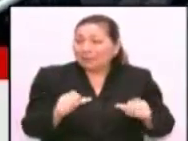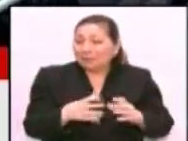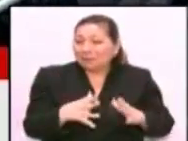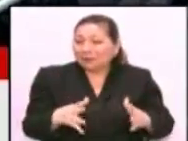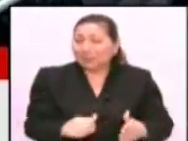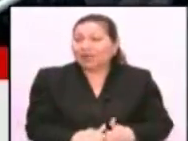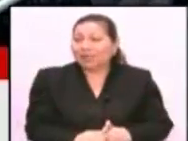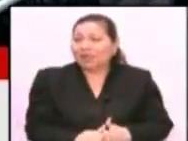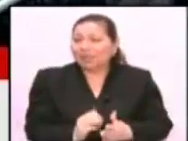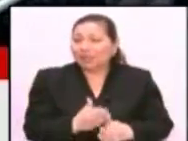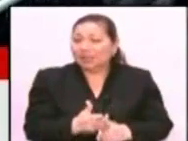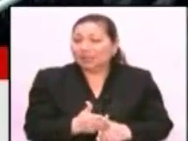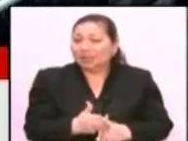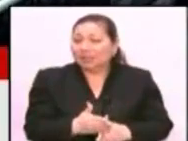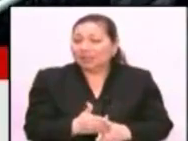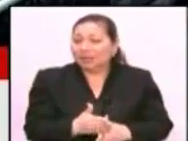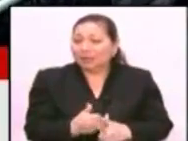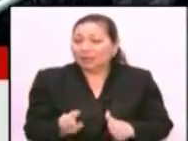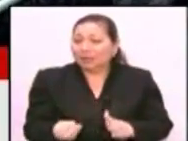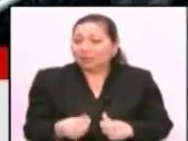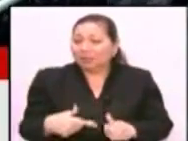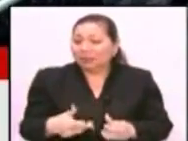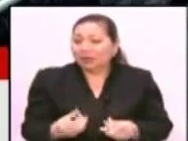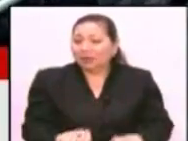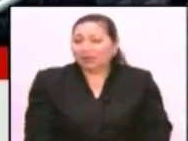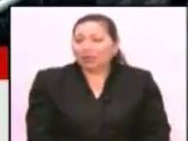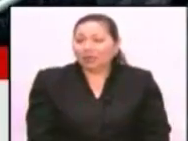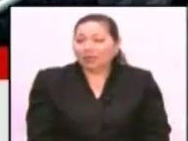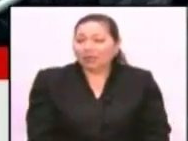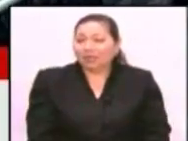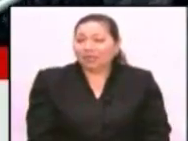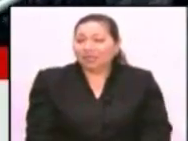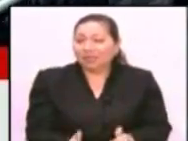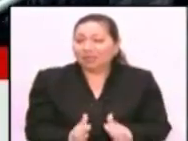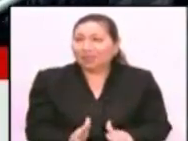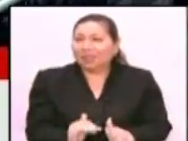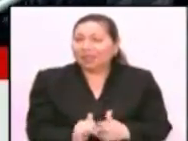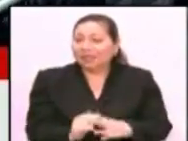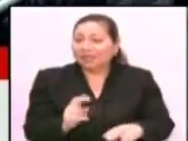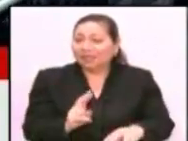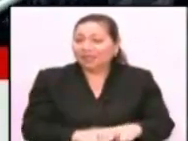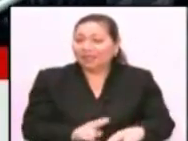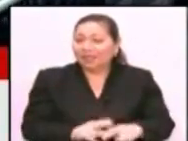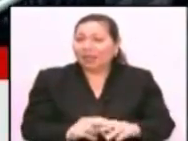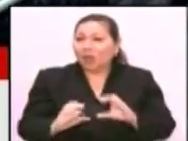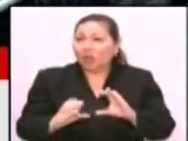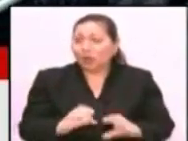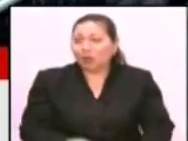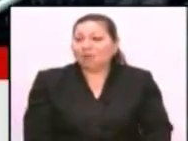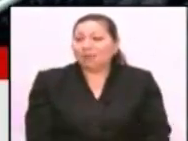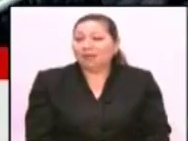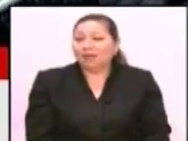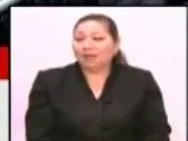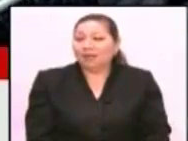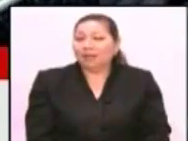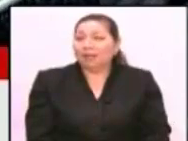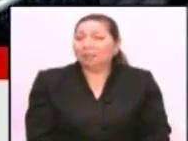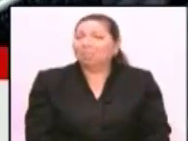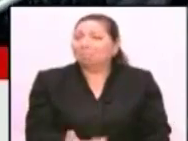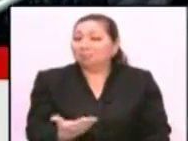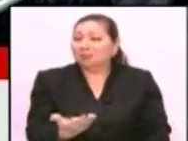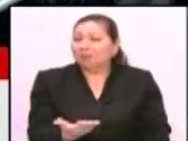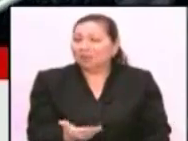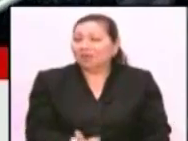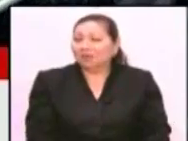padre Lancier entraba y la gente escondía sus pistolas como si fueran sus alumnos y se sentaban a conversar y exponían sus pedidos, y